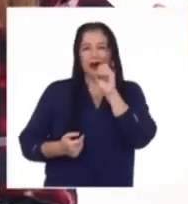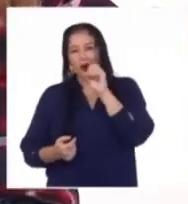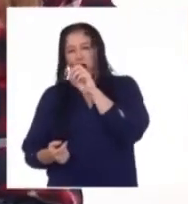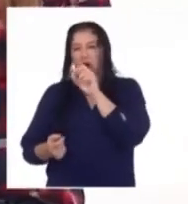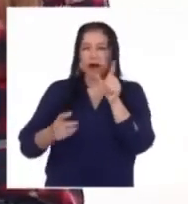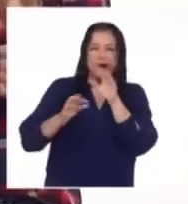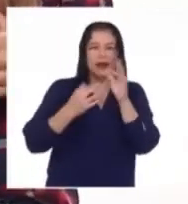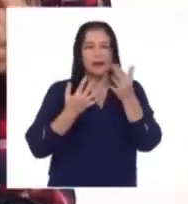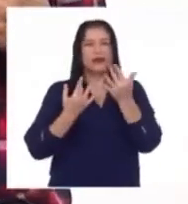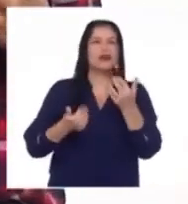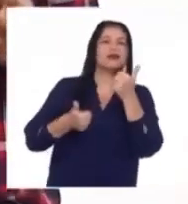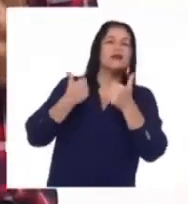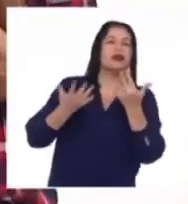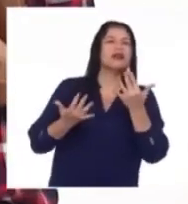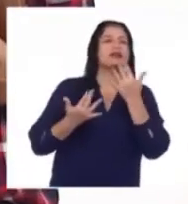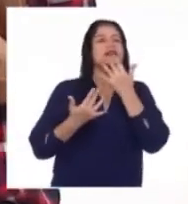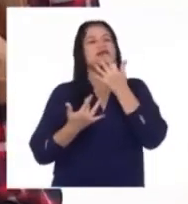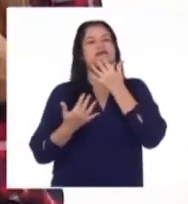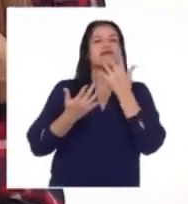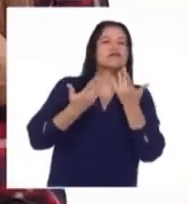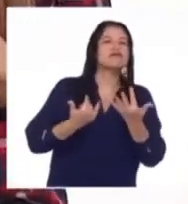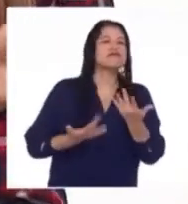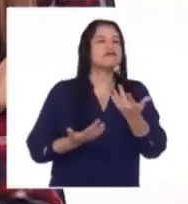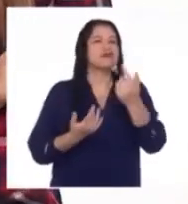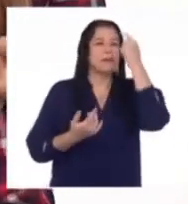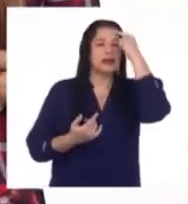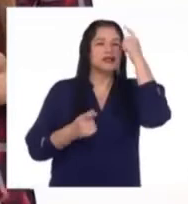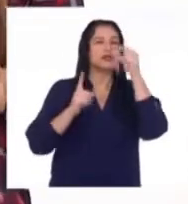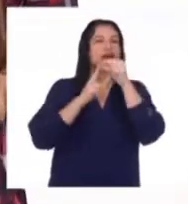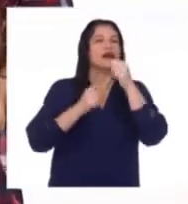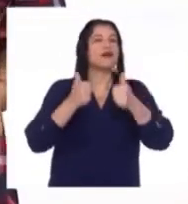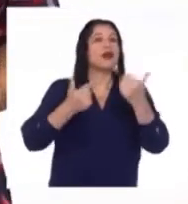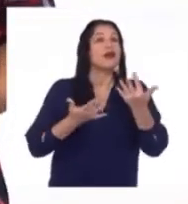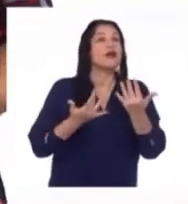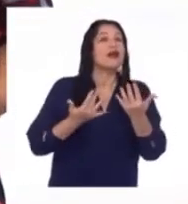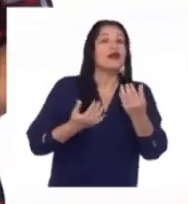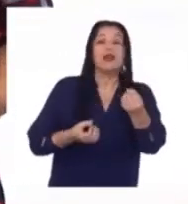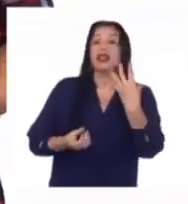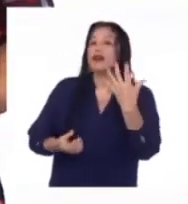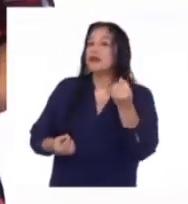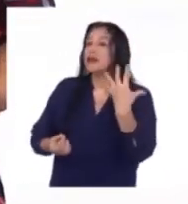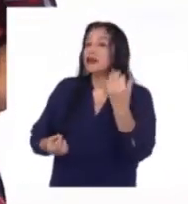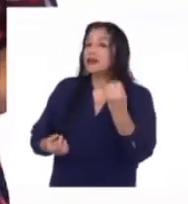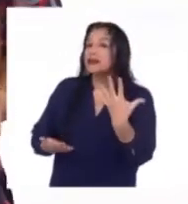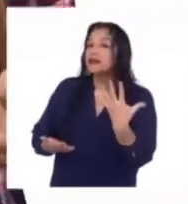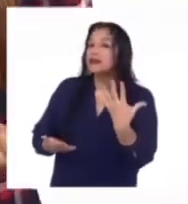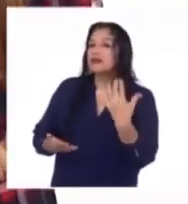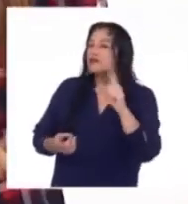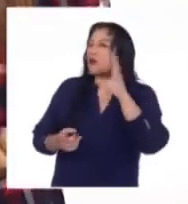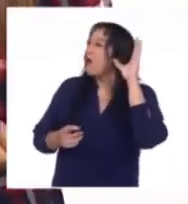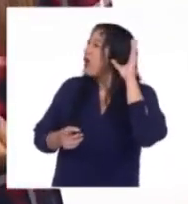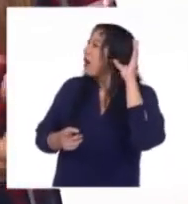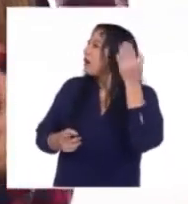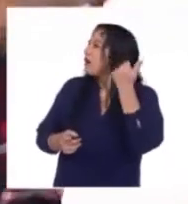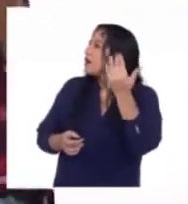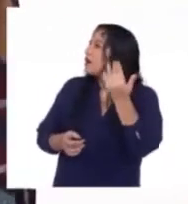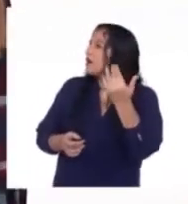ver, ¿qué palabra creen que es? ¿Sí? ¿Cuál? A ver. No escucho.